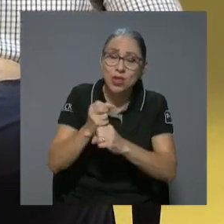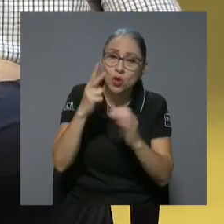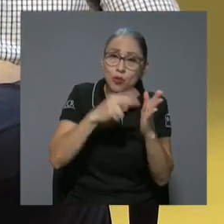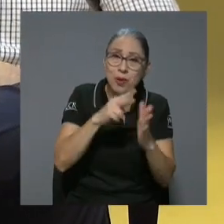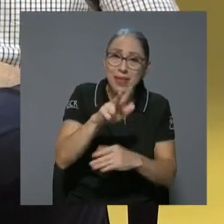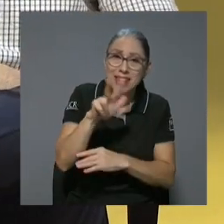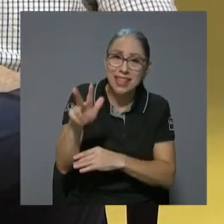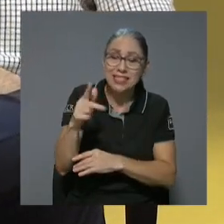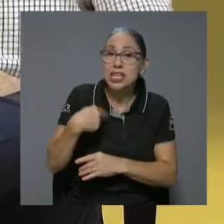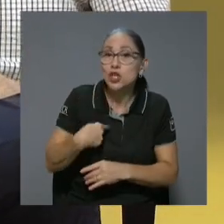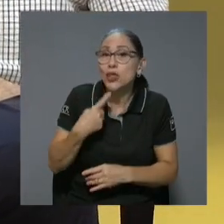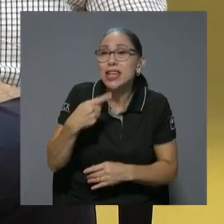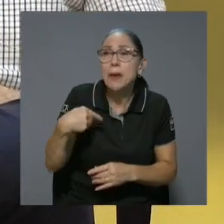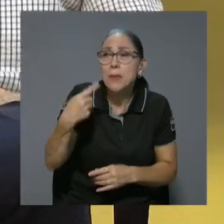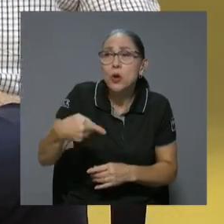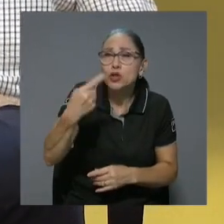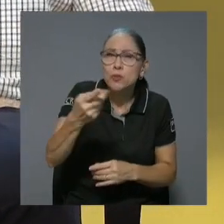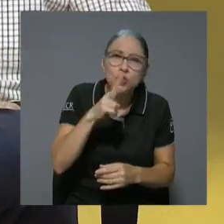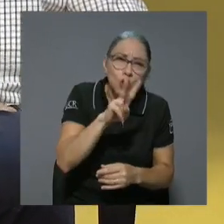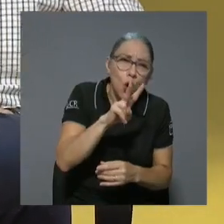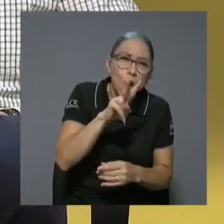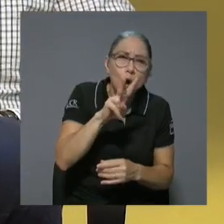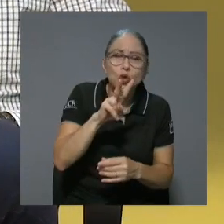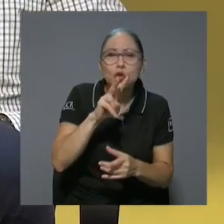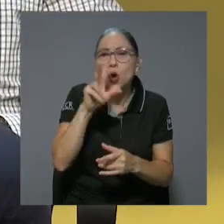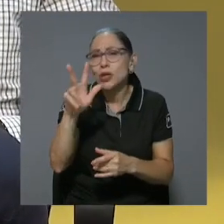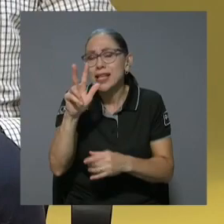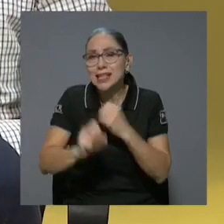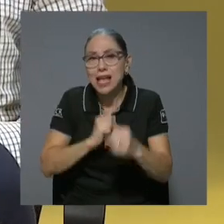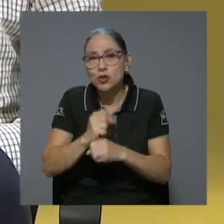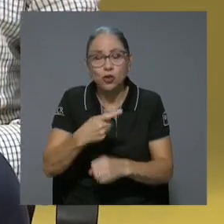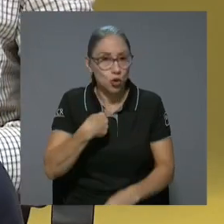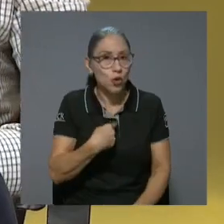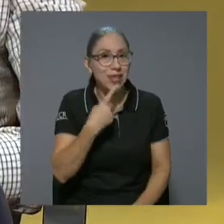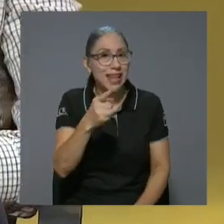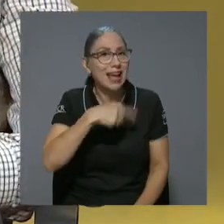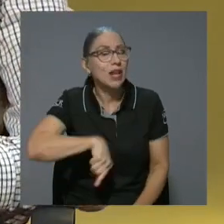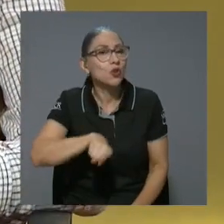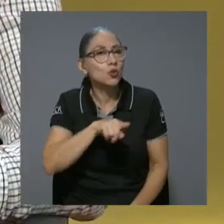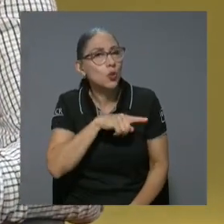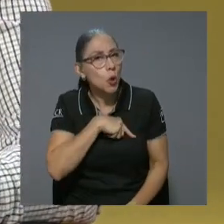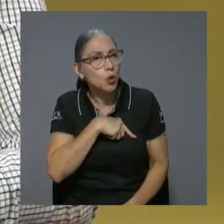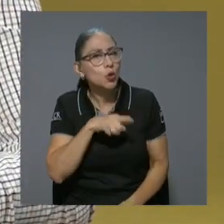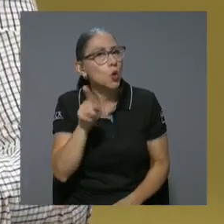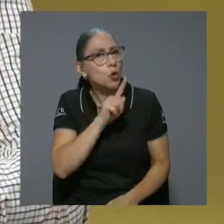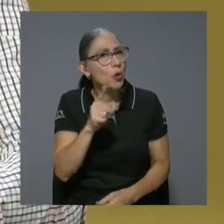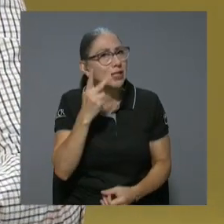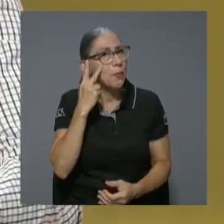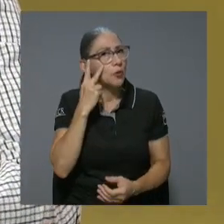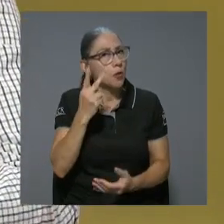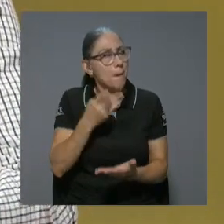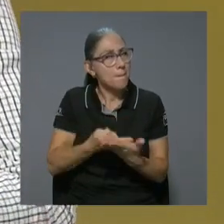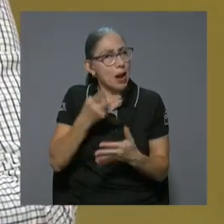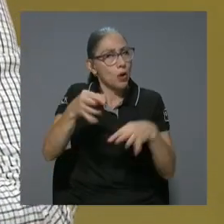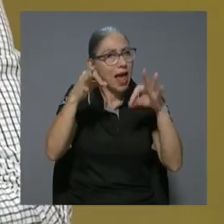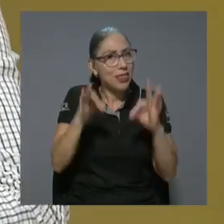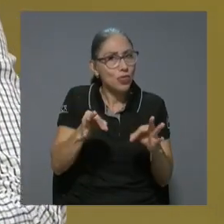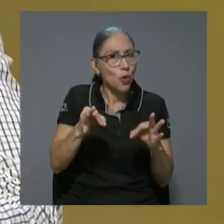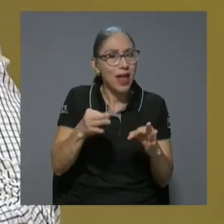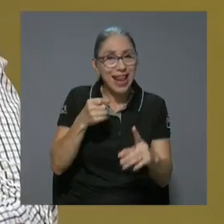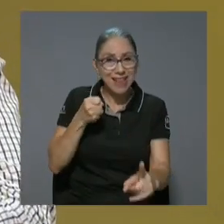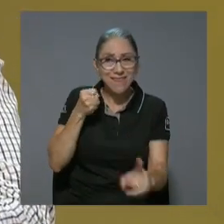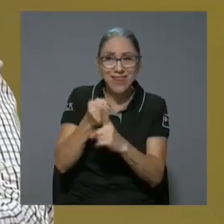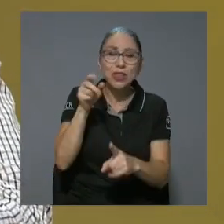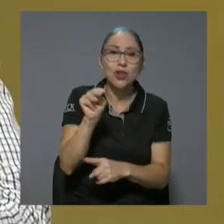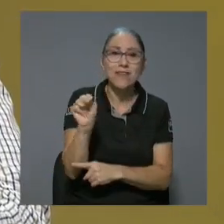3 años. Yo creo que a veces estamos valorando o subestimando el efecto de ese nearshoring. Ese